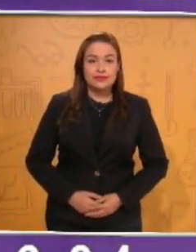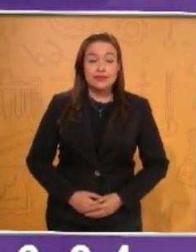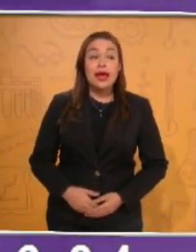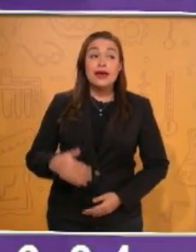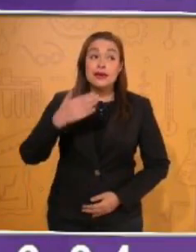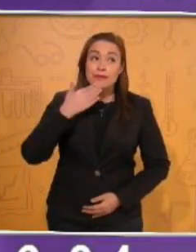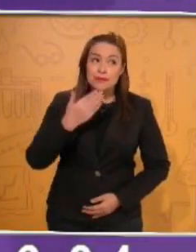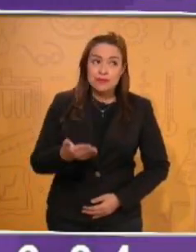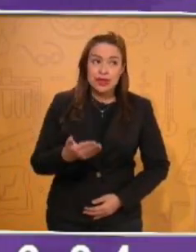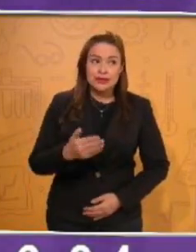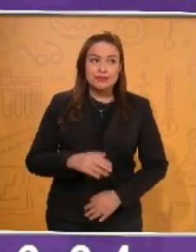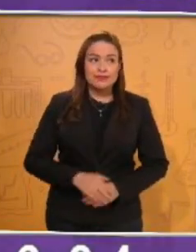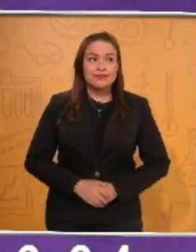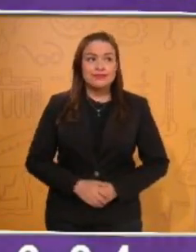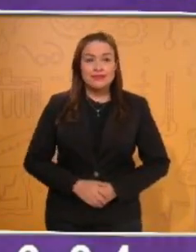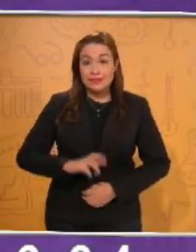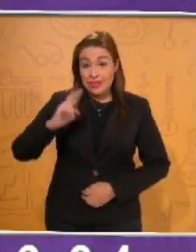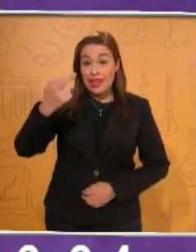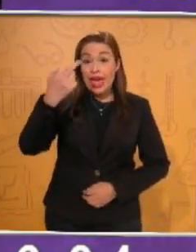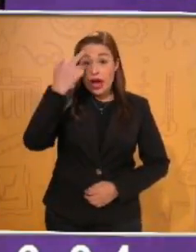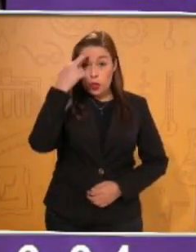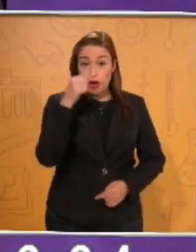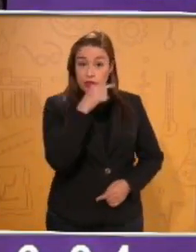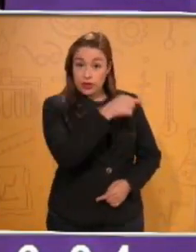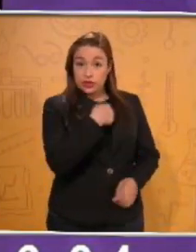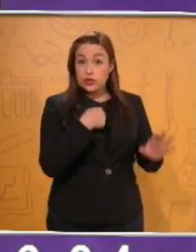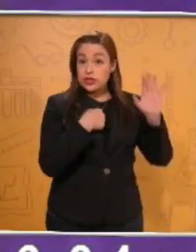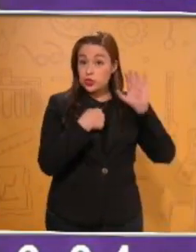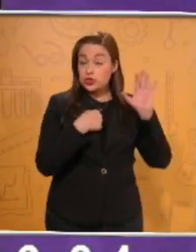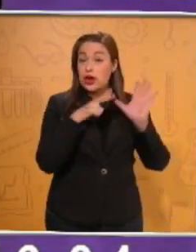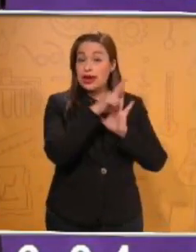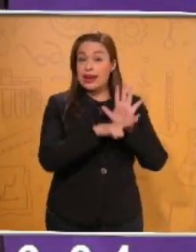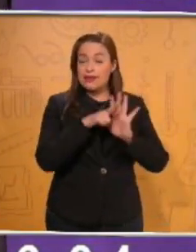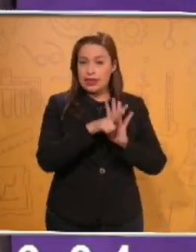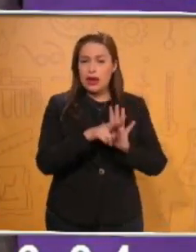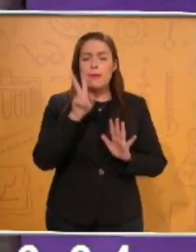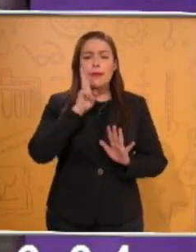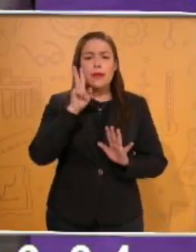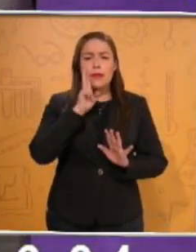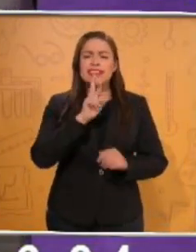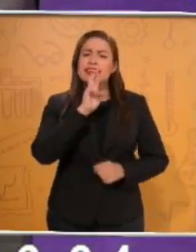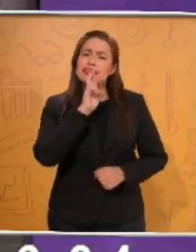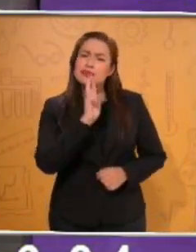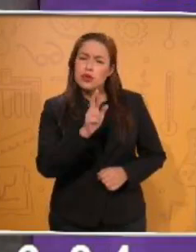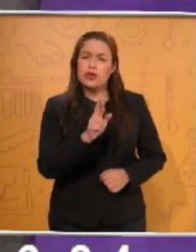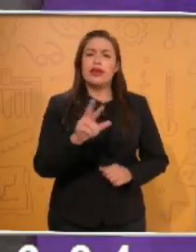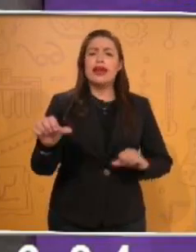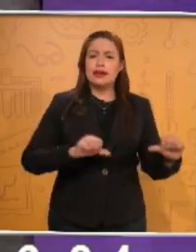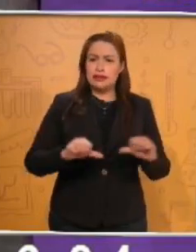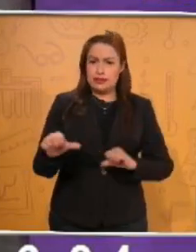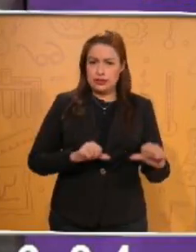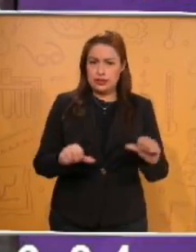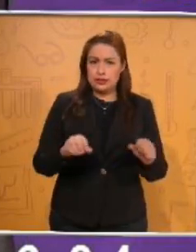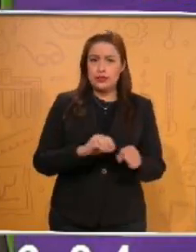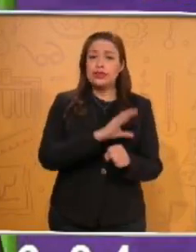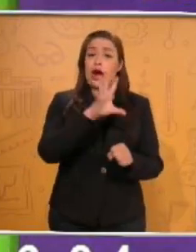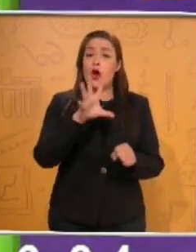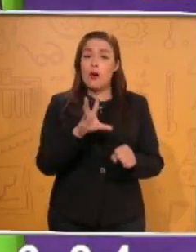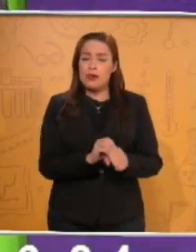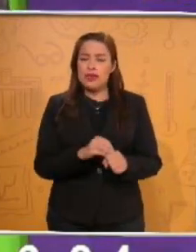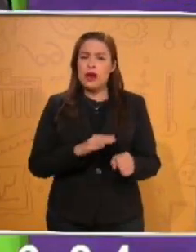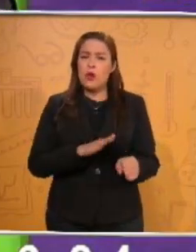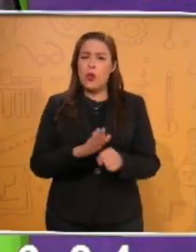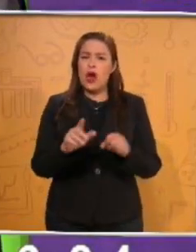Okay, according to the video, let's respond this exercise. Let's complete the